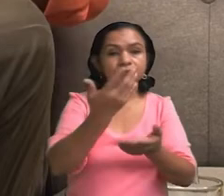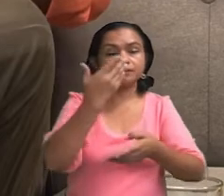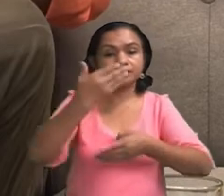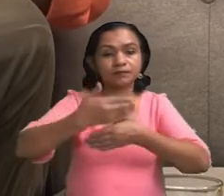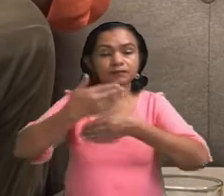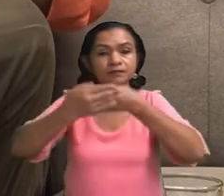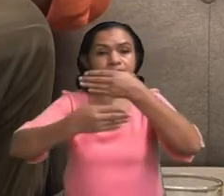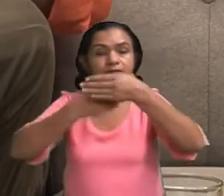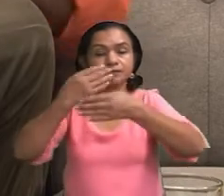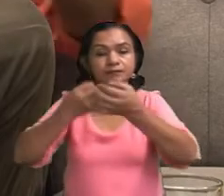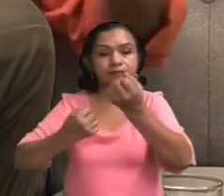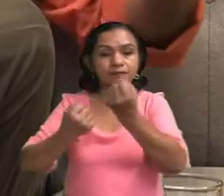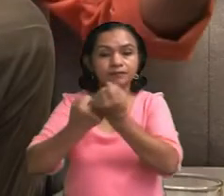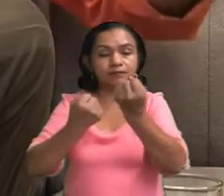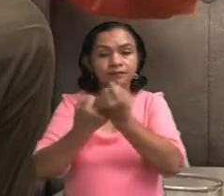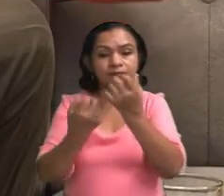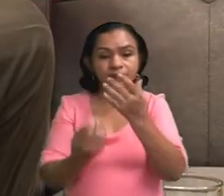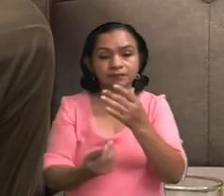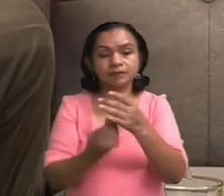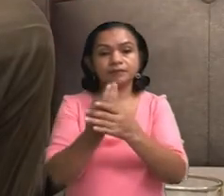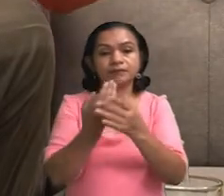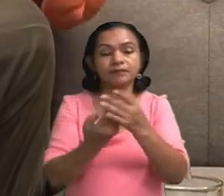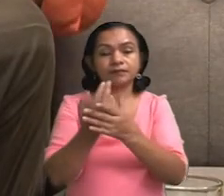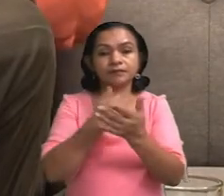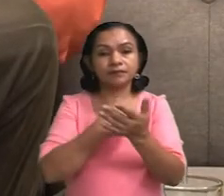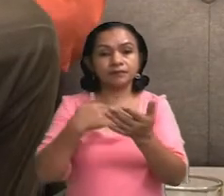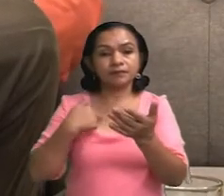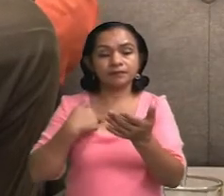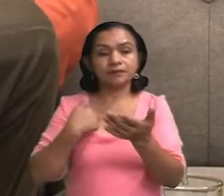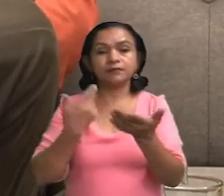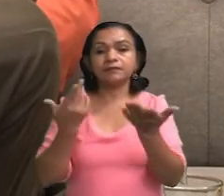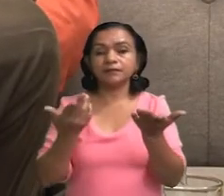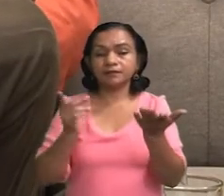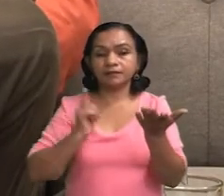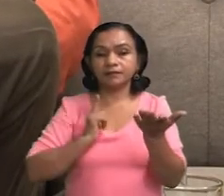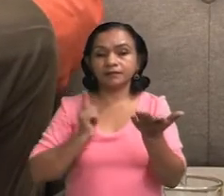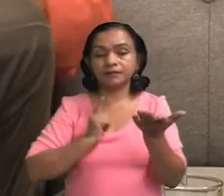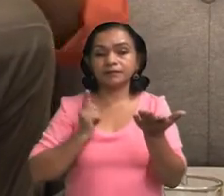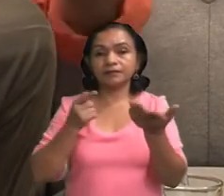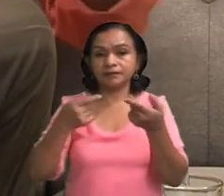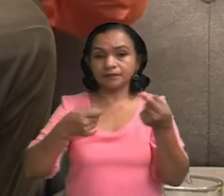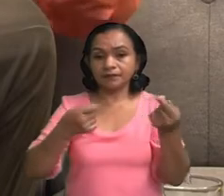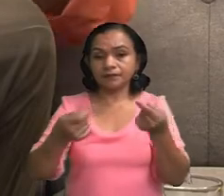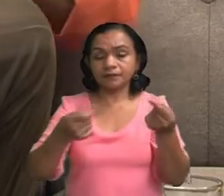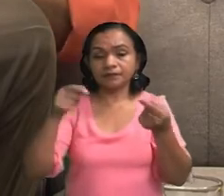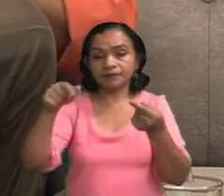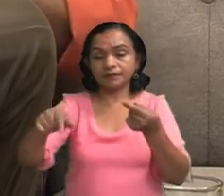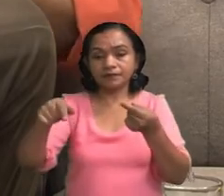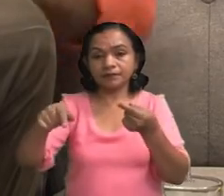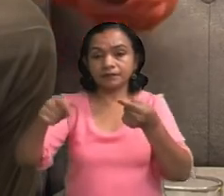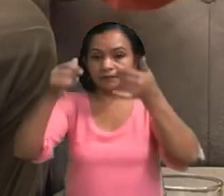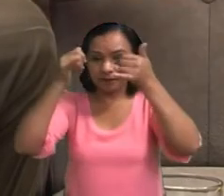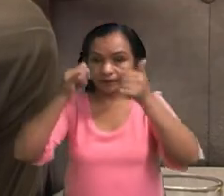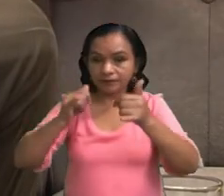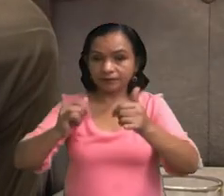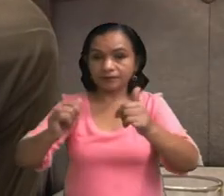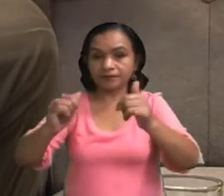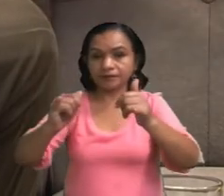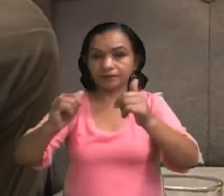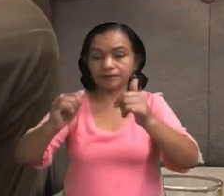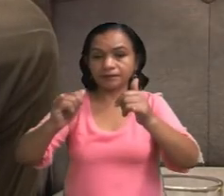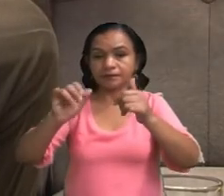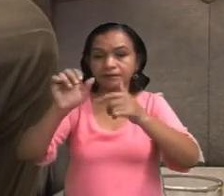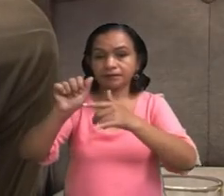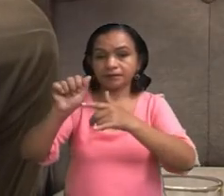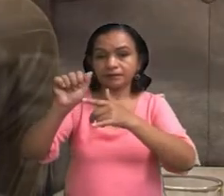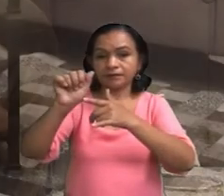infraestructura de apoyo a la producción que va a servir para que llegue la producción. A ese matadero podrá llegar ganado desde el